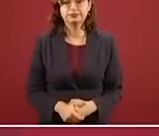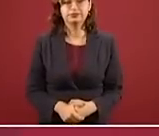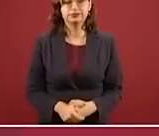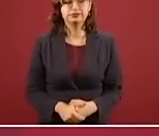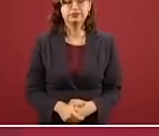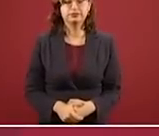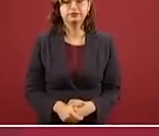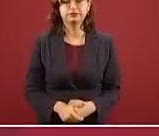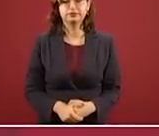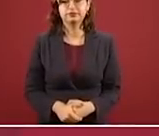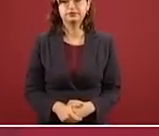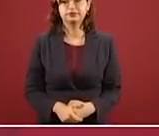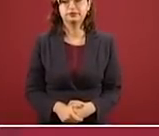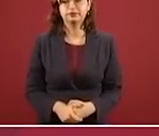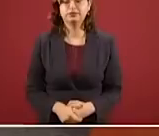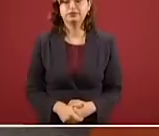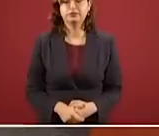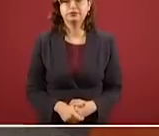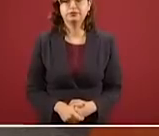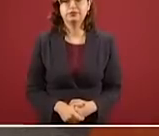porque así